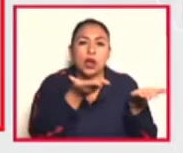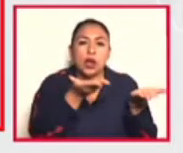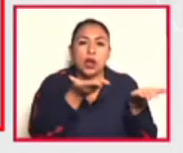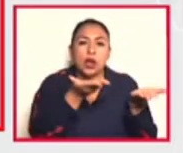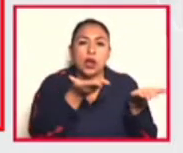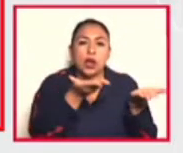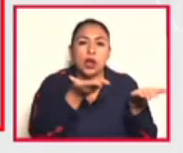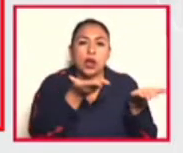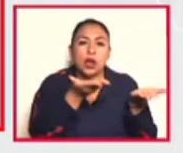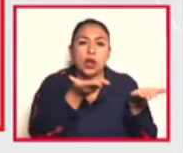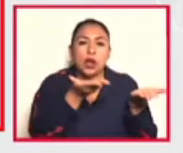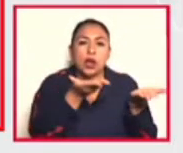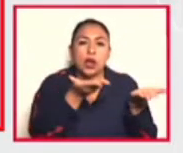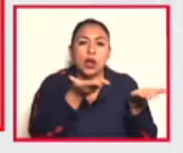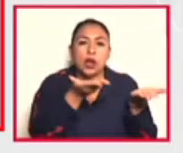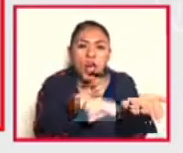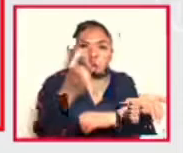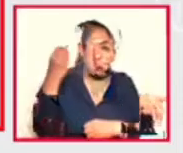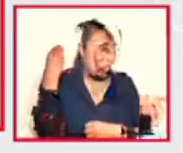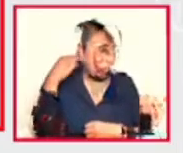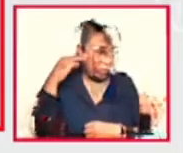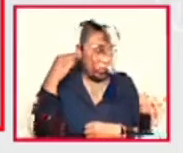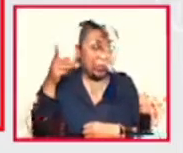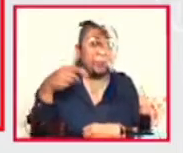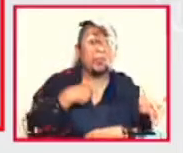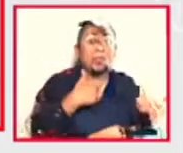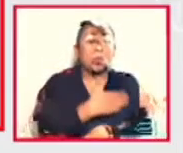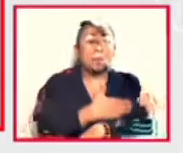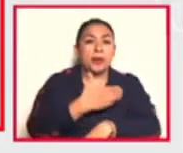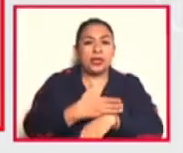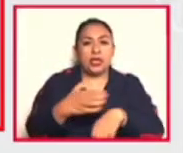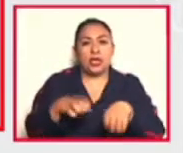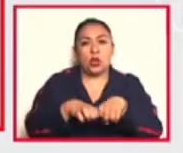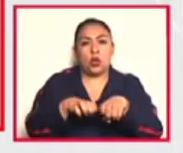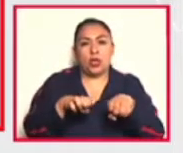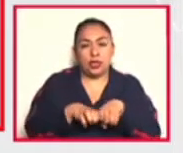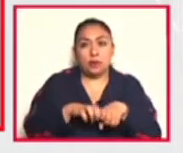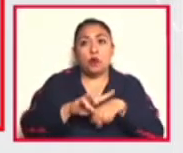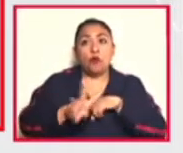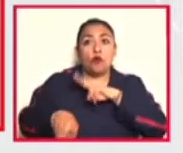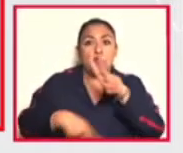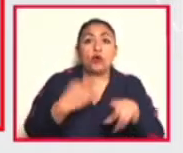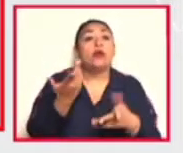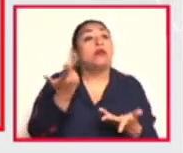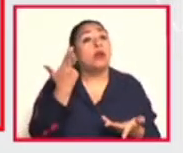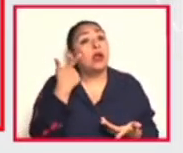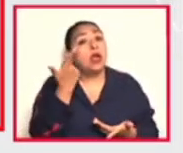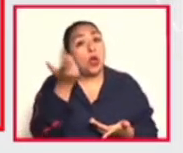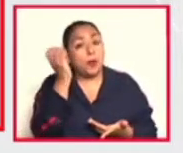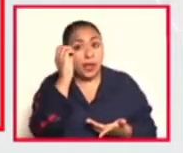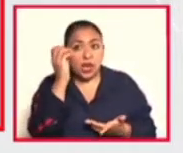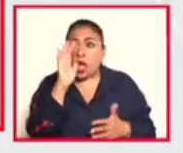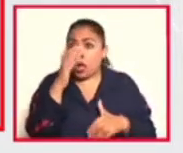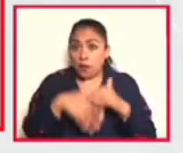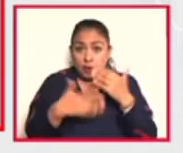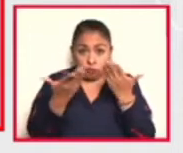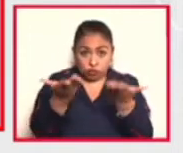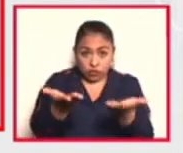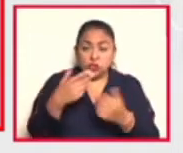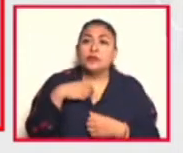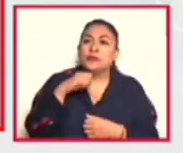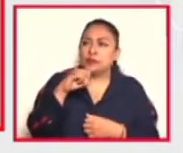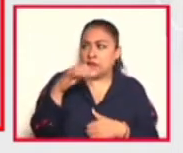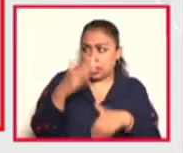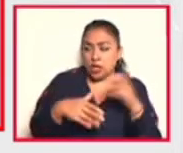museo. Menos del equipo de producción que se fue para allá. Rafa, ¿qué tal si nos despedimos con esto? Con eso los dejamos, los